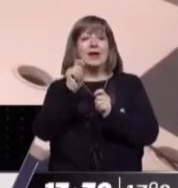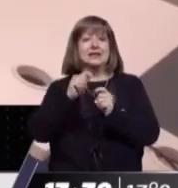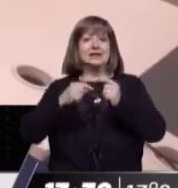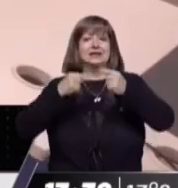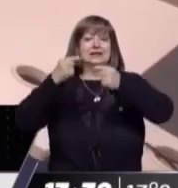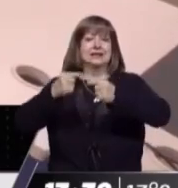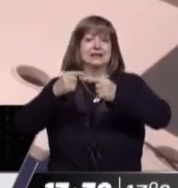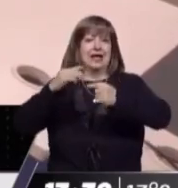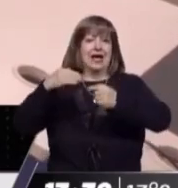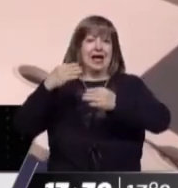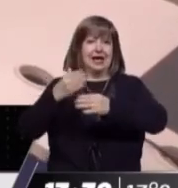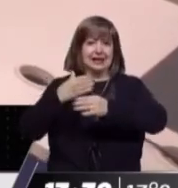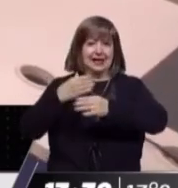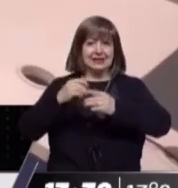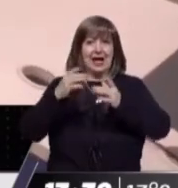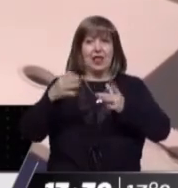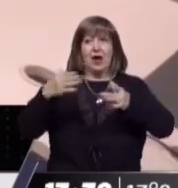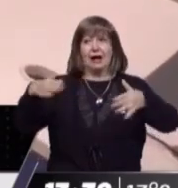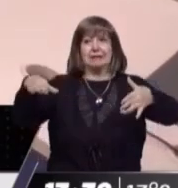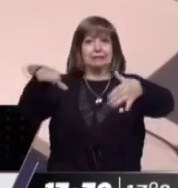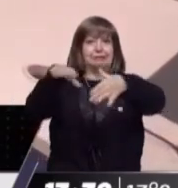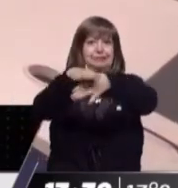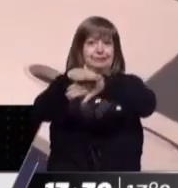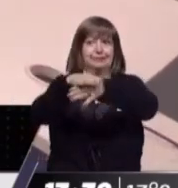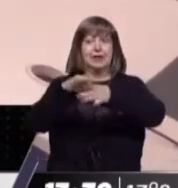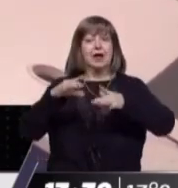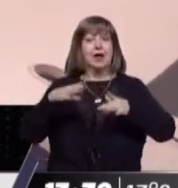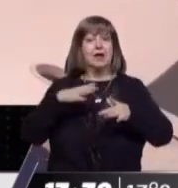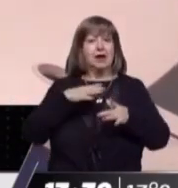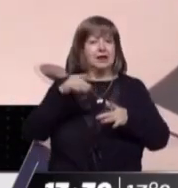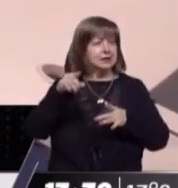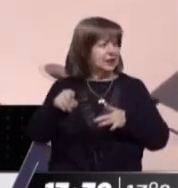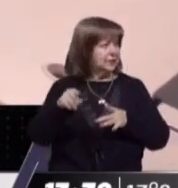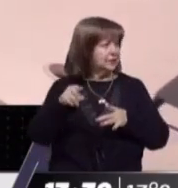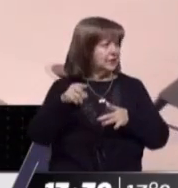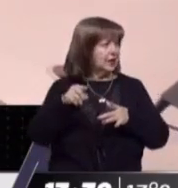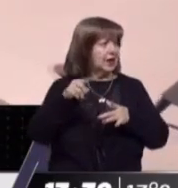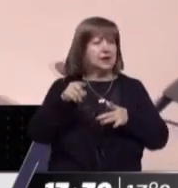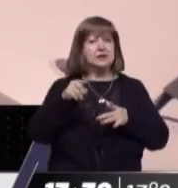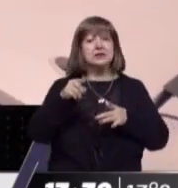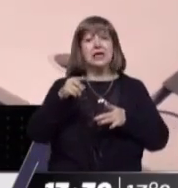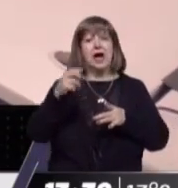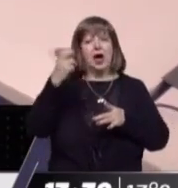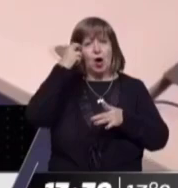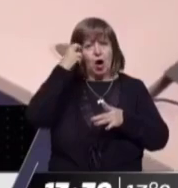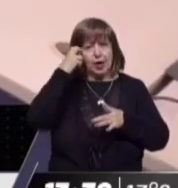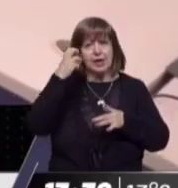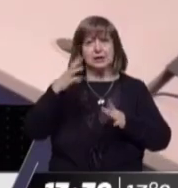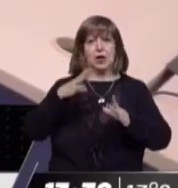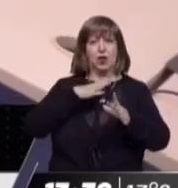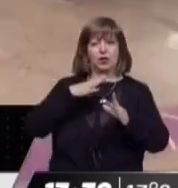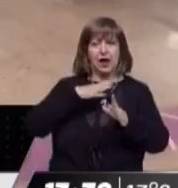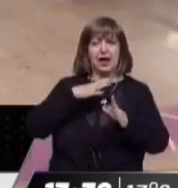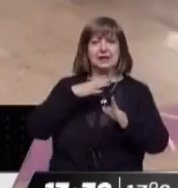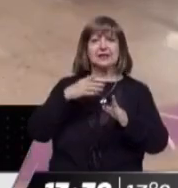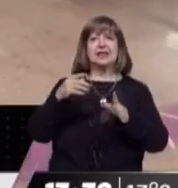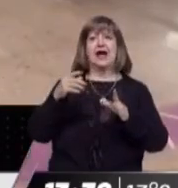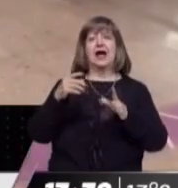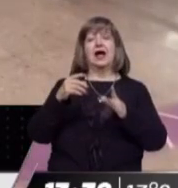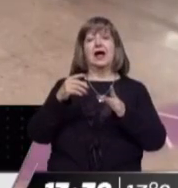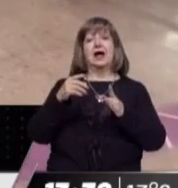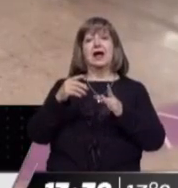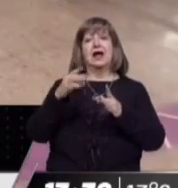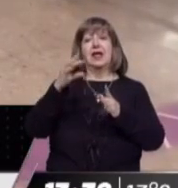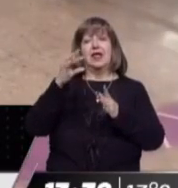así sucesivamente, hasta tanto se confirme. Hay que decirlo que hasta que el Congreso no boche, no rechace